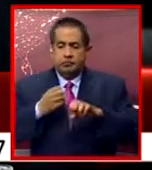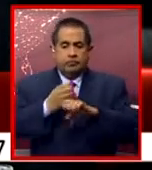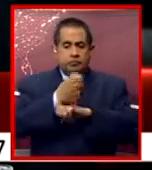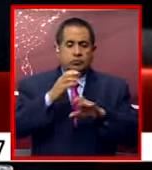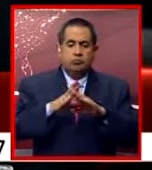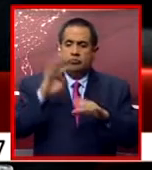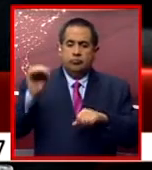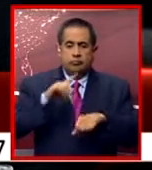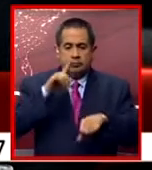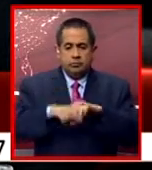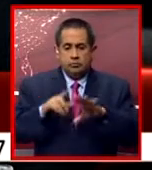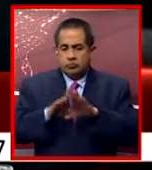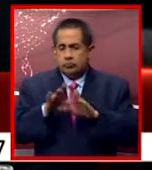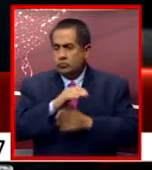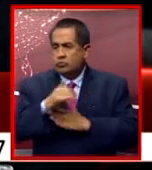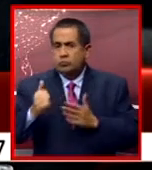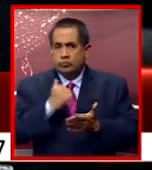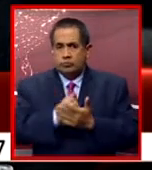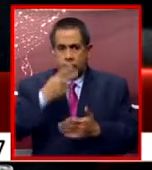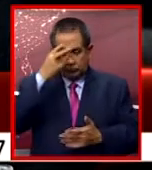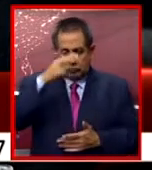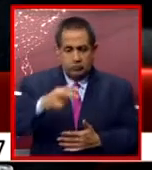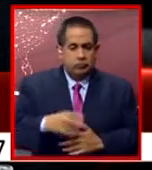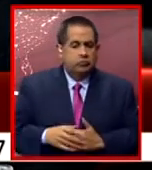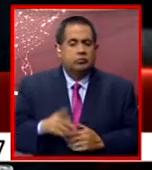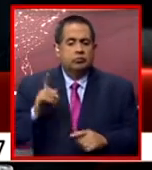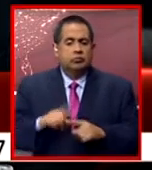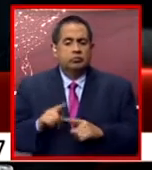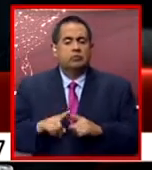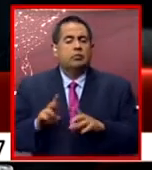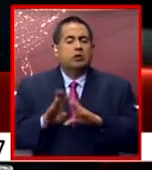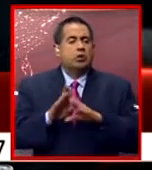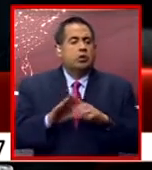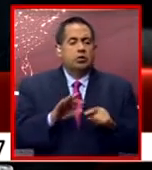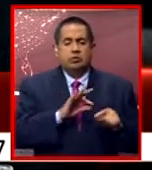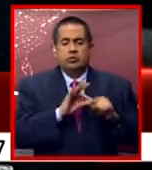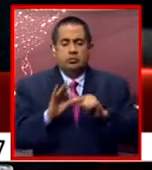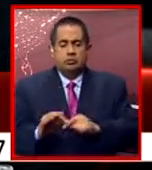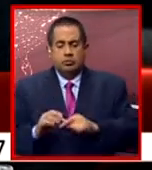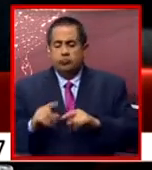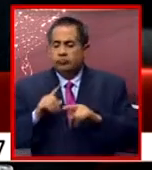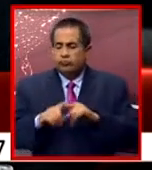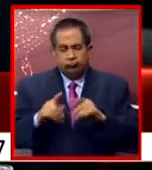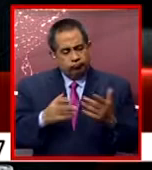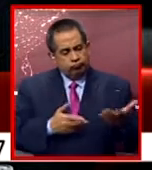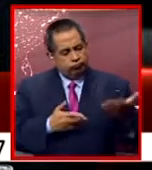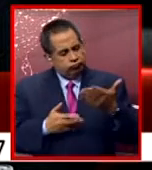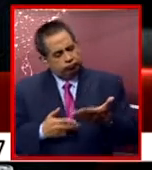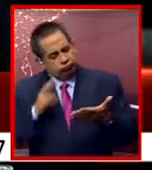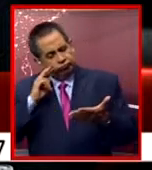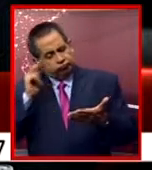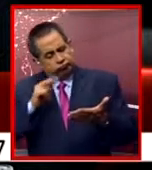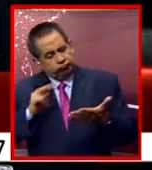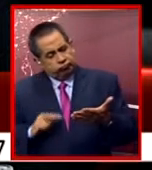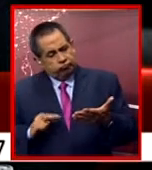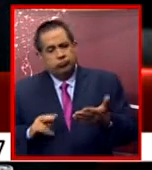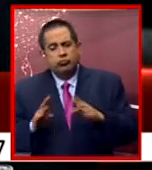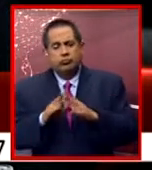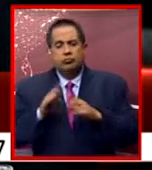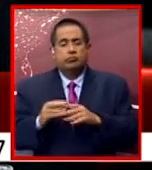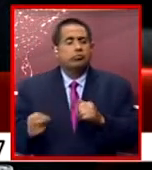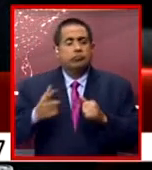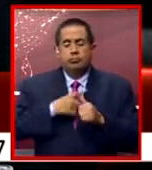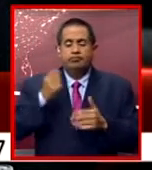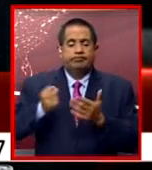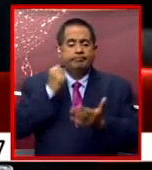o federal en el caso de la Ciudad de México, es que se presenten diversos documentos que tienen que ser